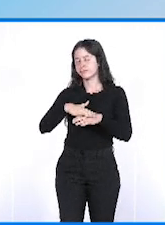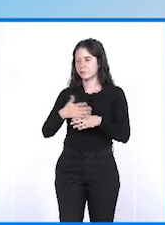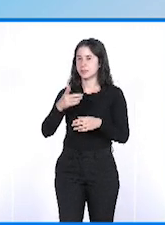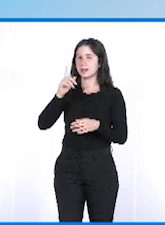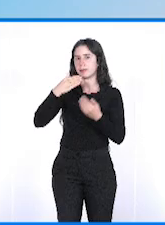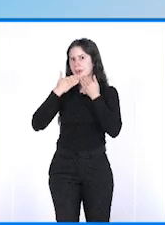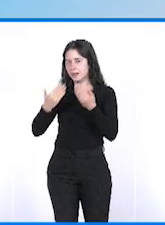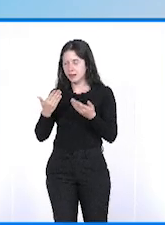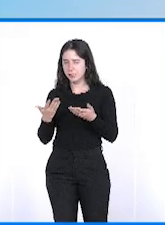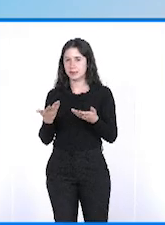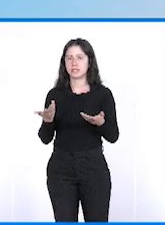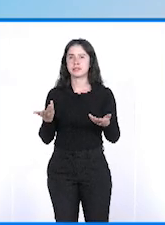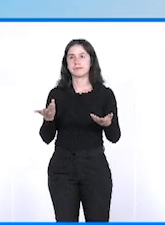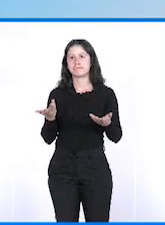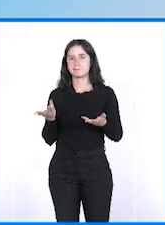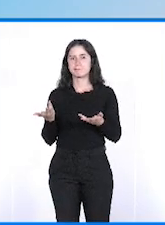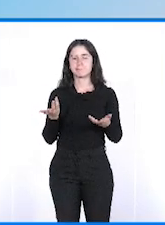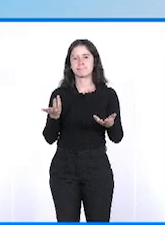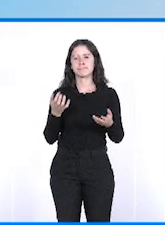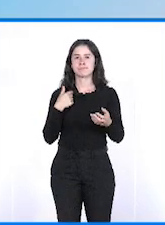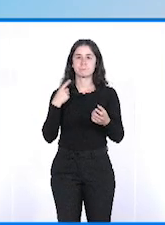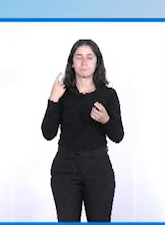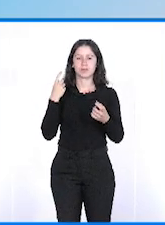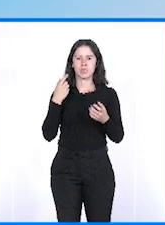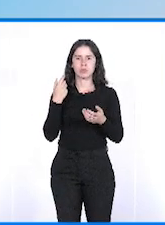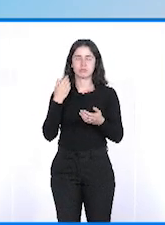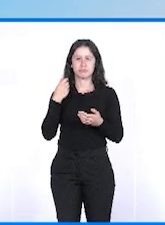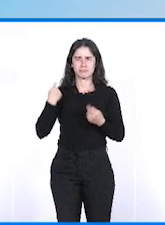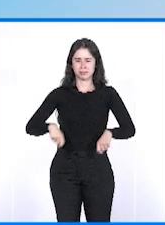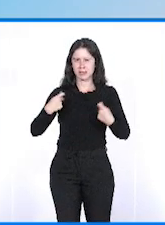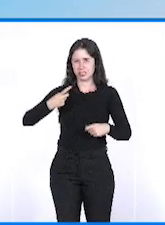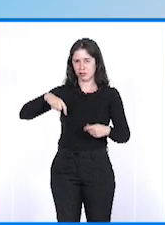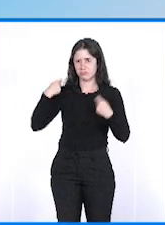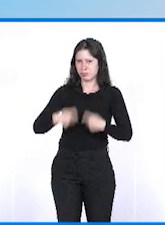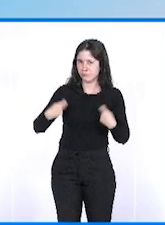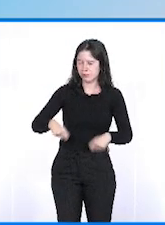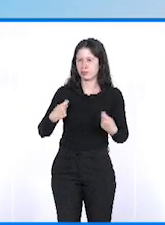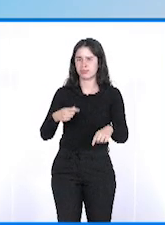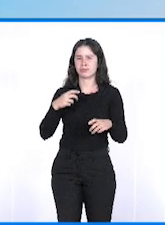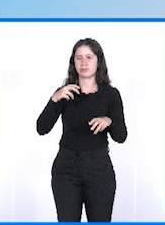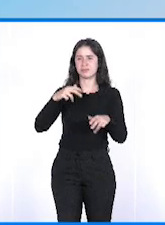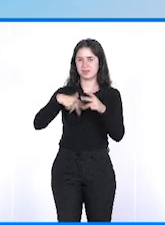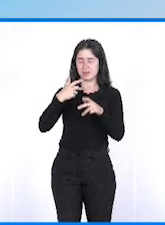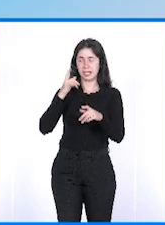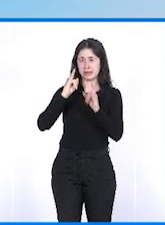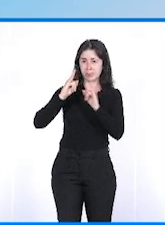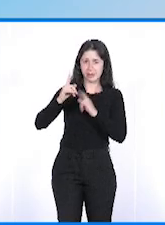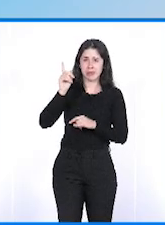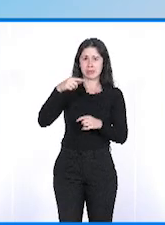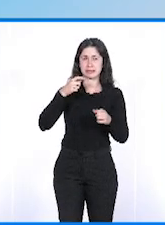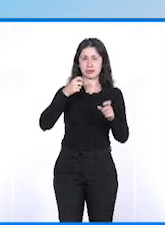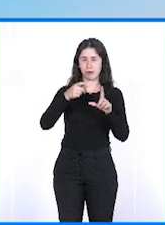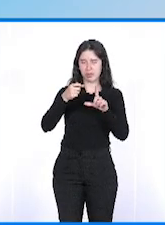lamento el el la la la tabarra que os hemos dado a muchas personas con correos llamadas Oye este